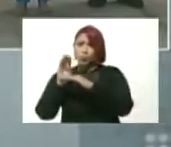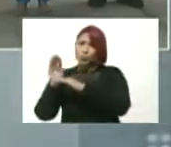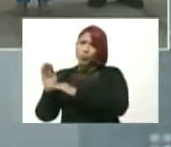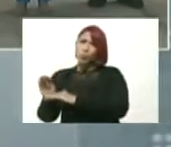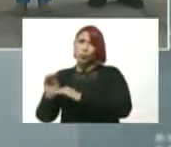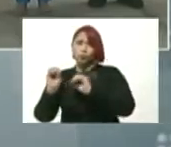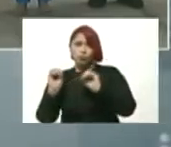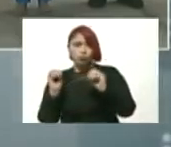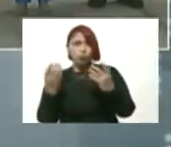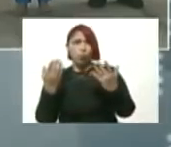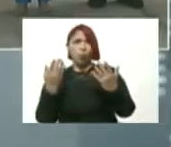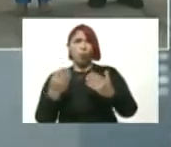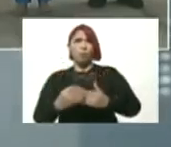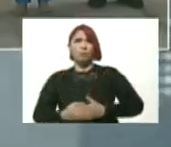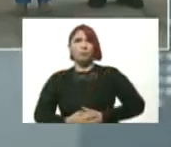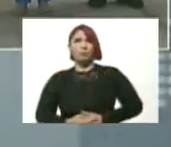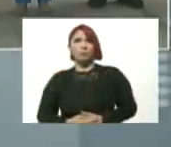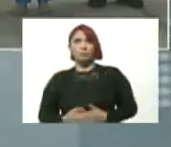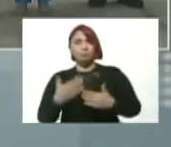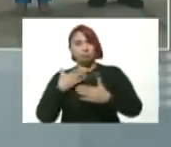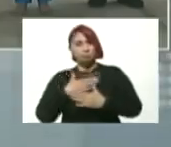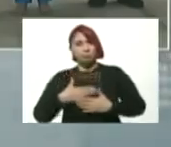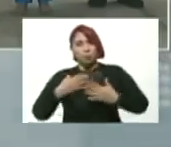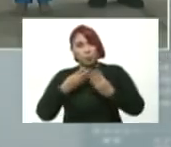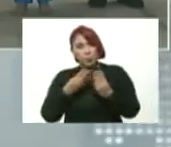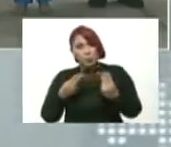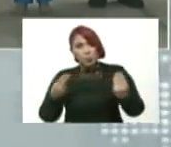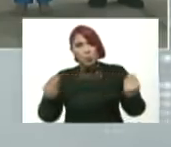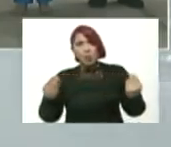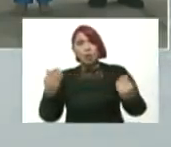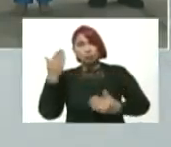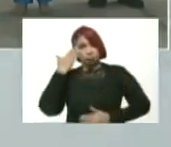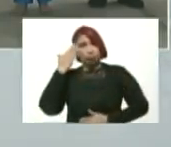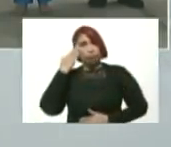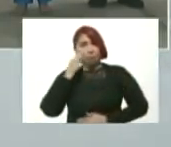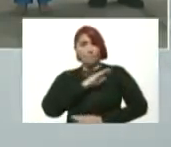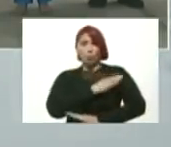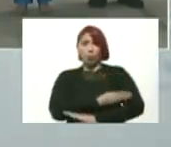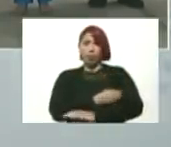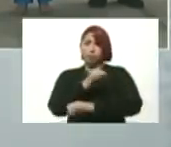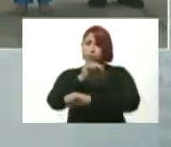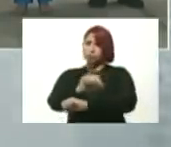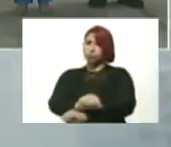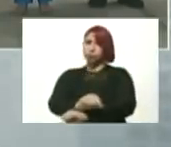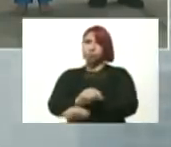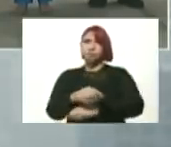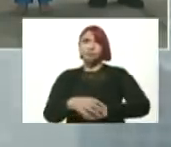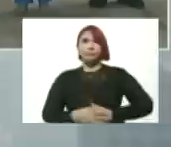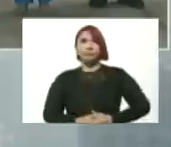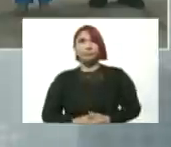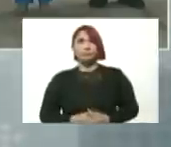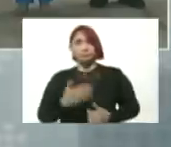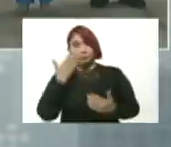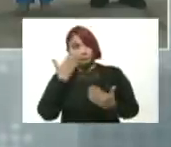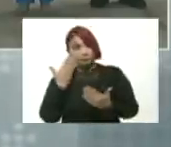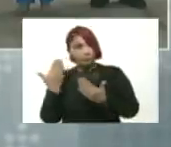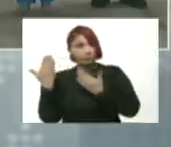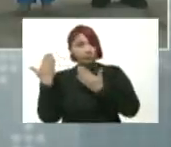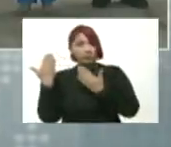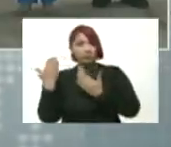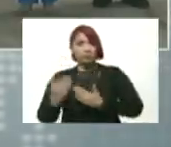milagroso sanador ser el poder del doctor jose agregó hernández y a él